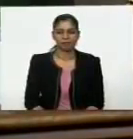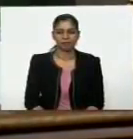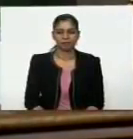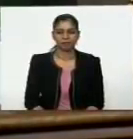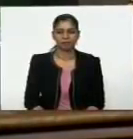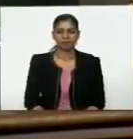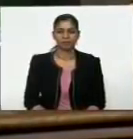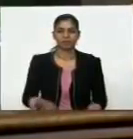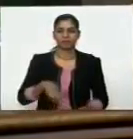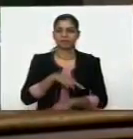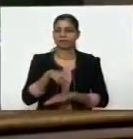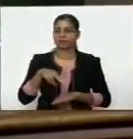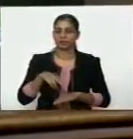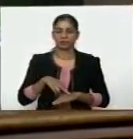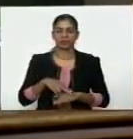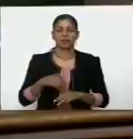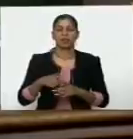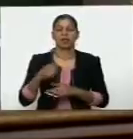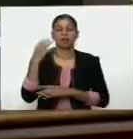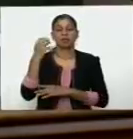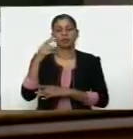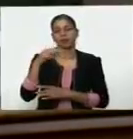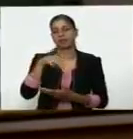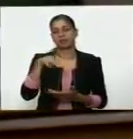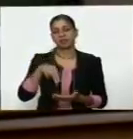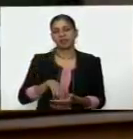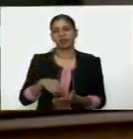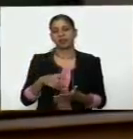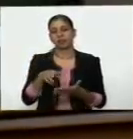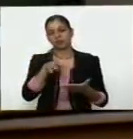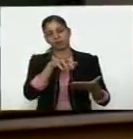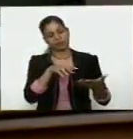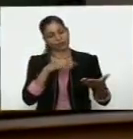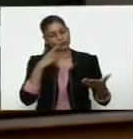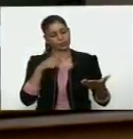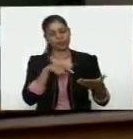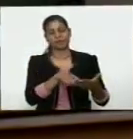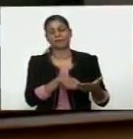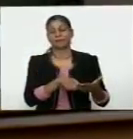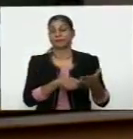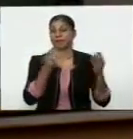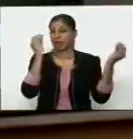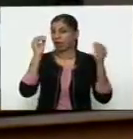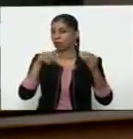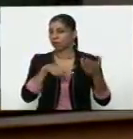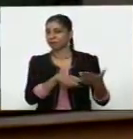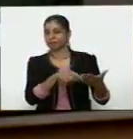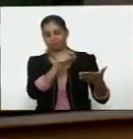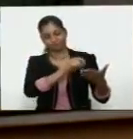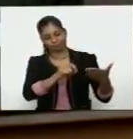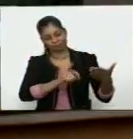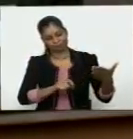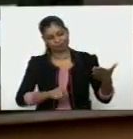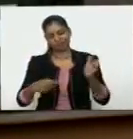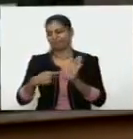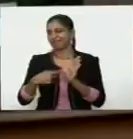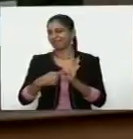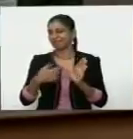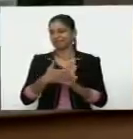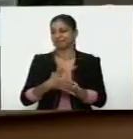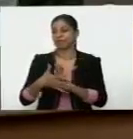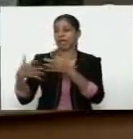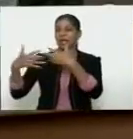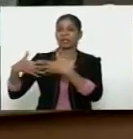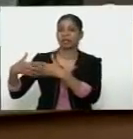República Bolivariana de Venezuela, Asamblea Nacional Constituyente. Acuerdo constituyente para repudiar las sanciones de los